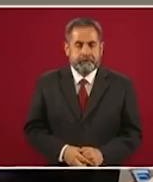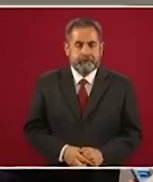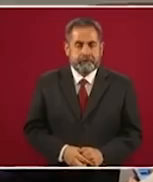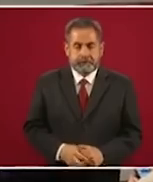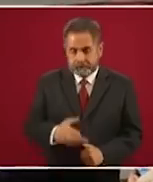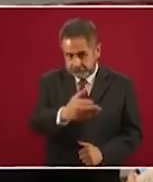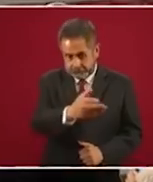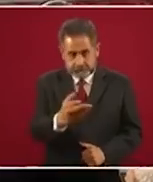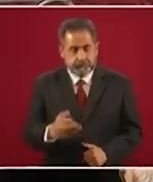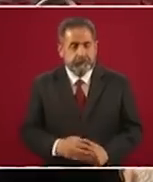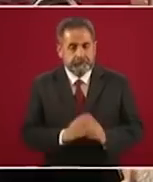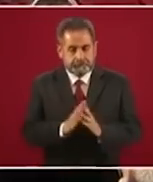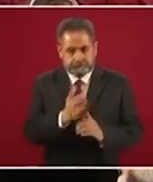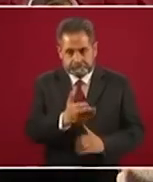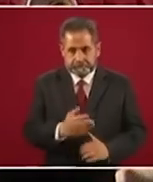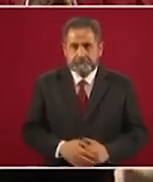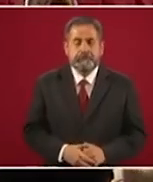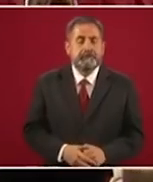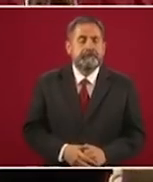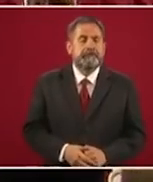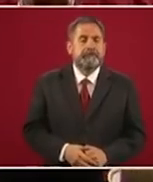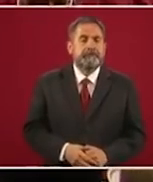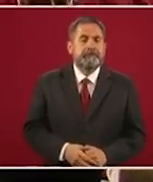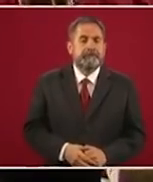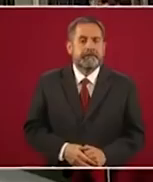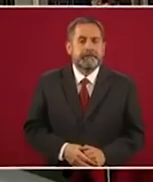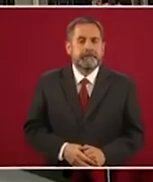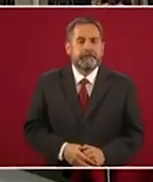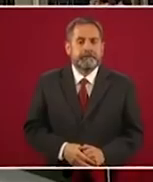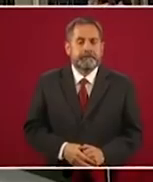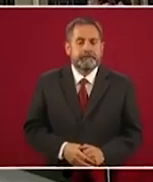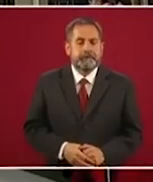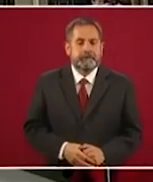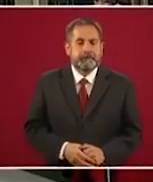Por favor, por favor. Gracias.